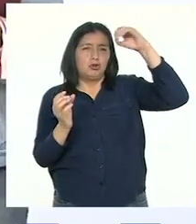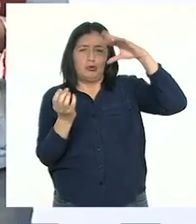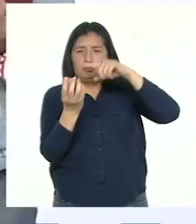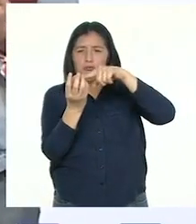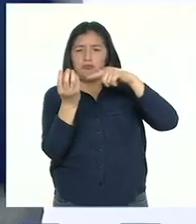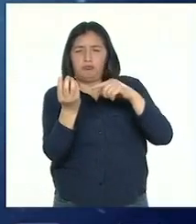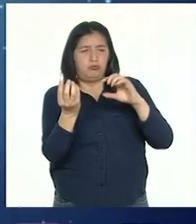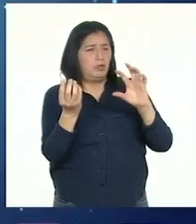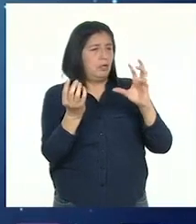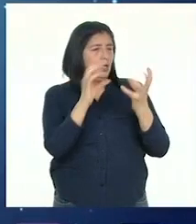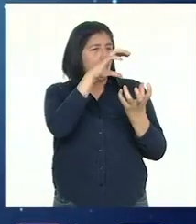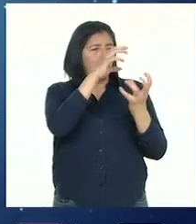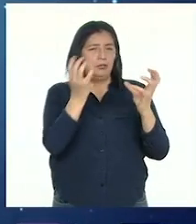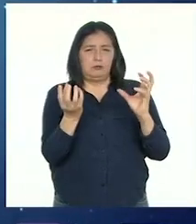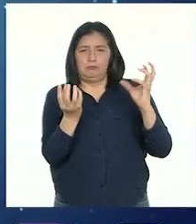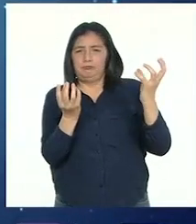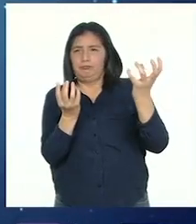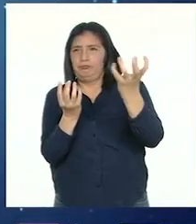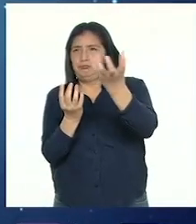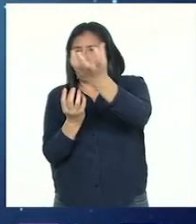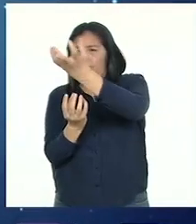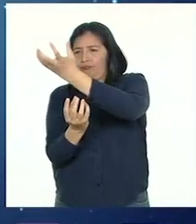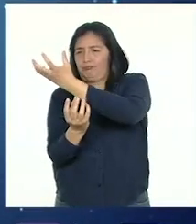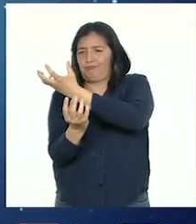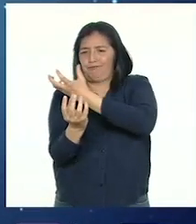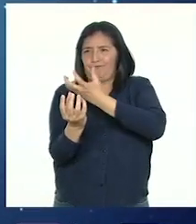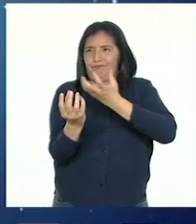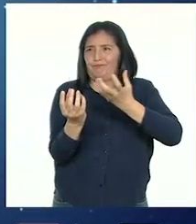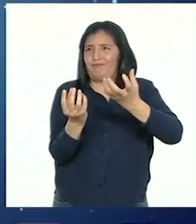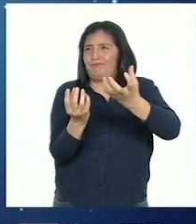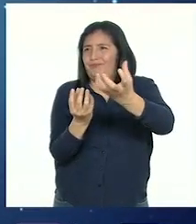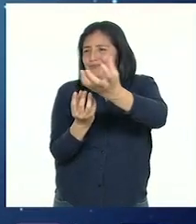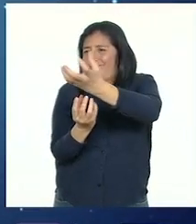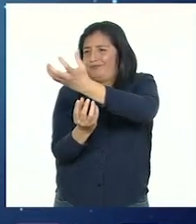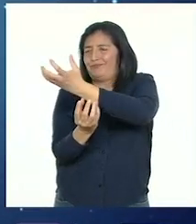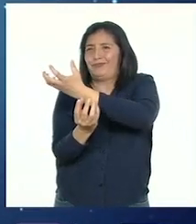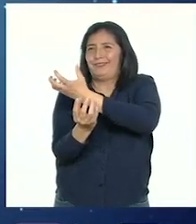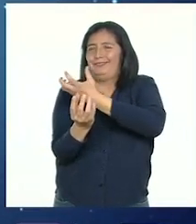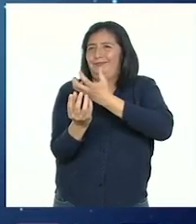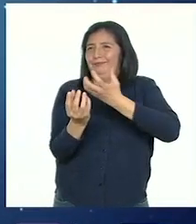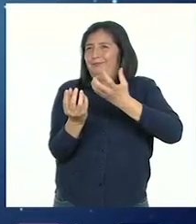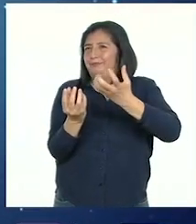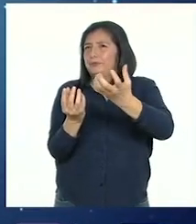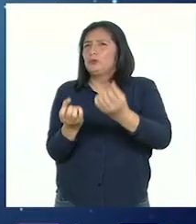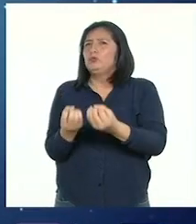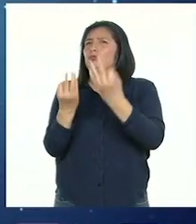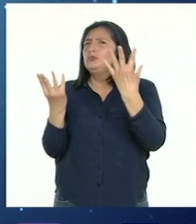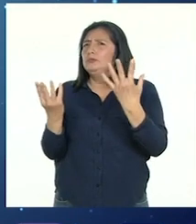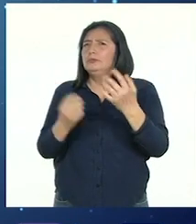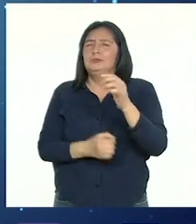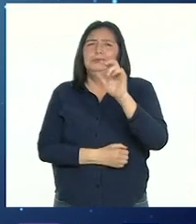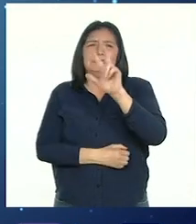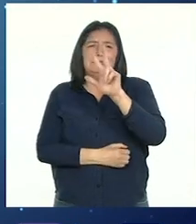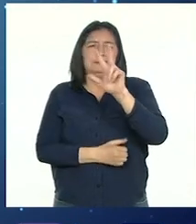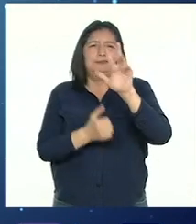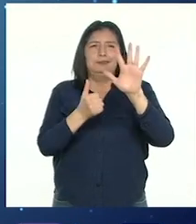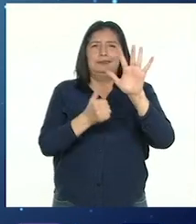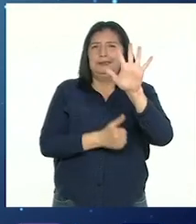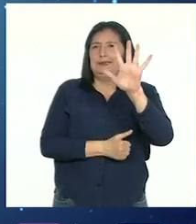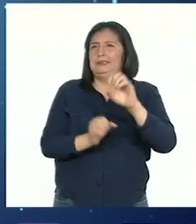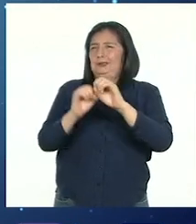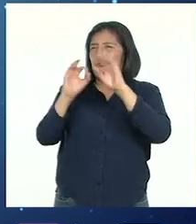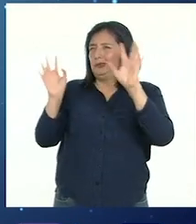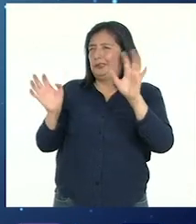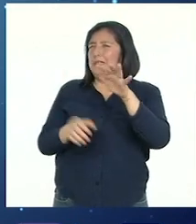la Tierra. Es decir, el movimiento que realiza la Tierra alrededor del Sol, que dura 365